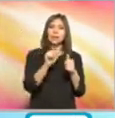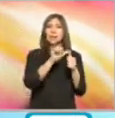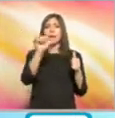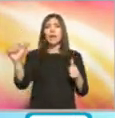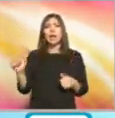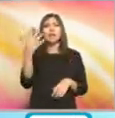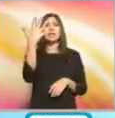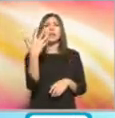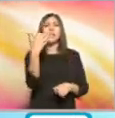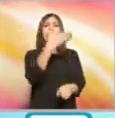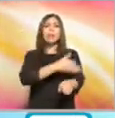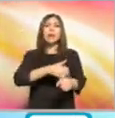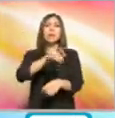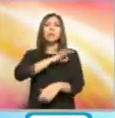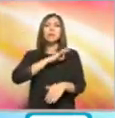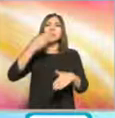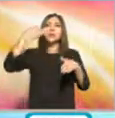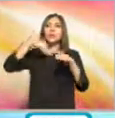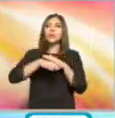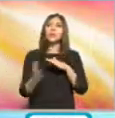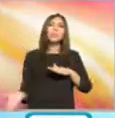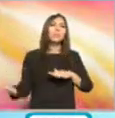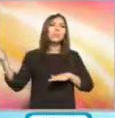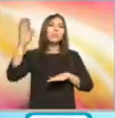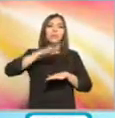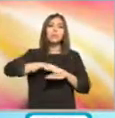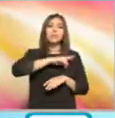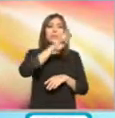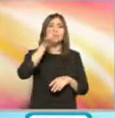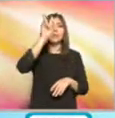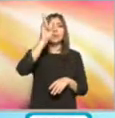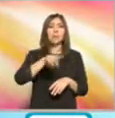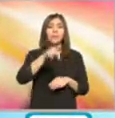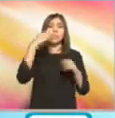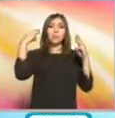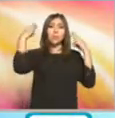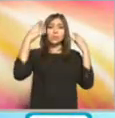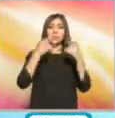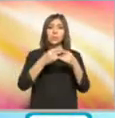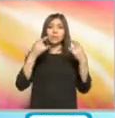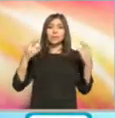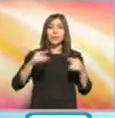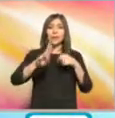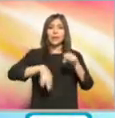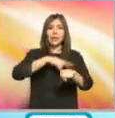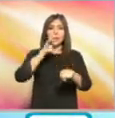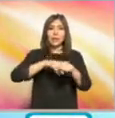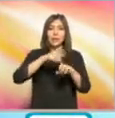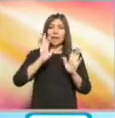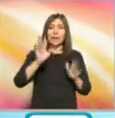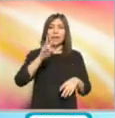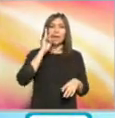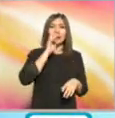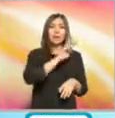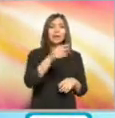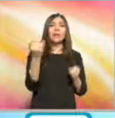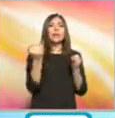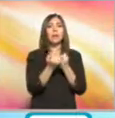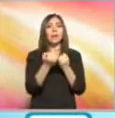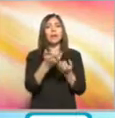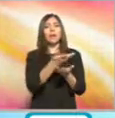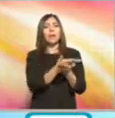pueden pasar todo el día ahí. Además quiero decirles una cosa, el Museo de Historia Natural que ya vieron, cuando están las cúpulas, tenemos